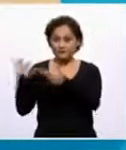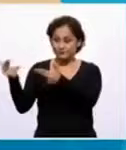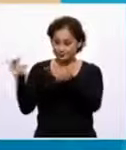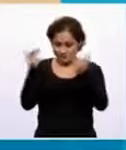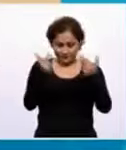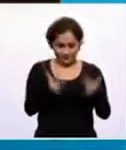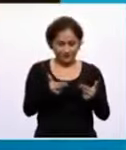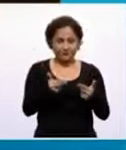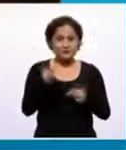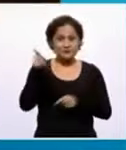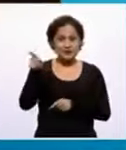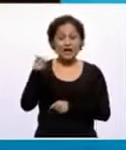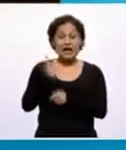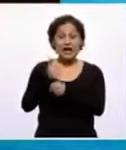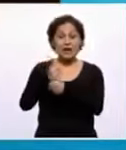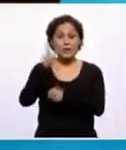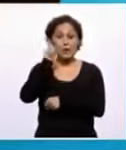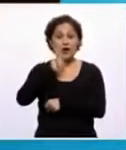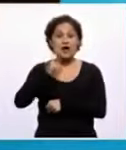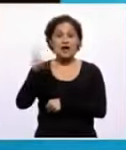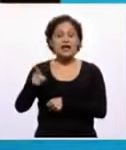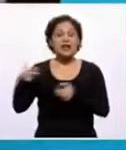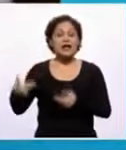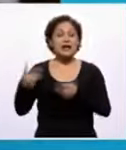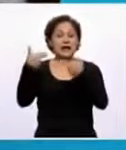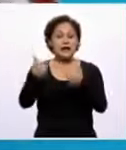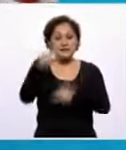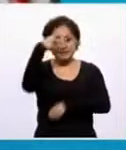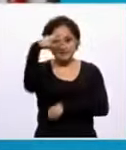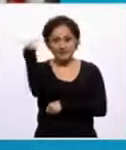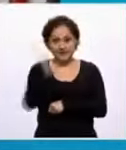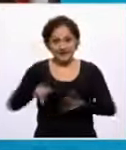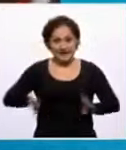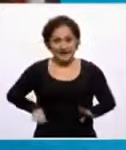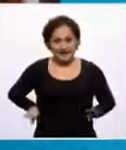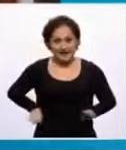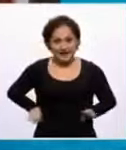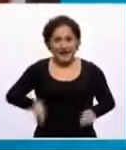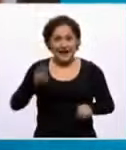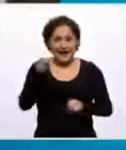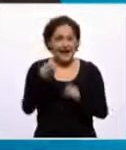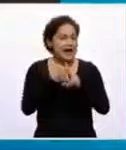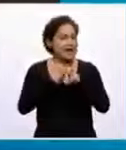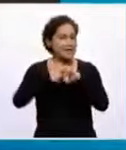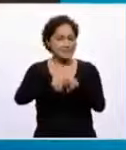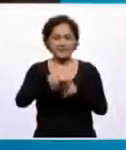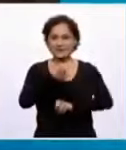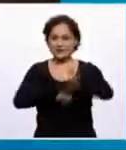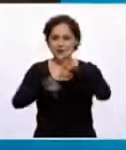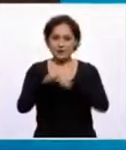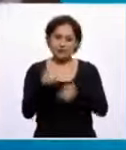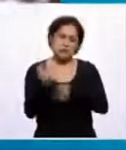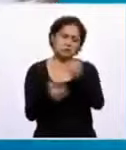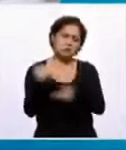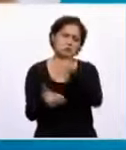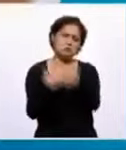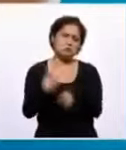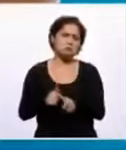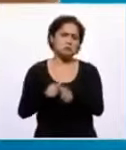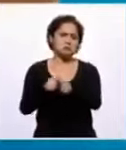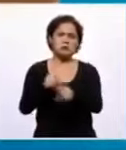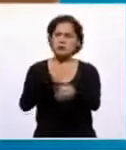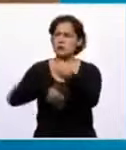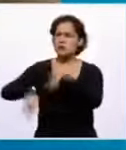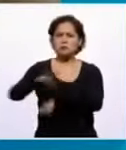raíces mexicanas. Esas son la causa de esta empresa que no ha parado de crecer y ganarle reconocimiento.